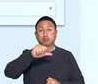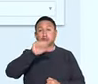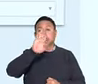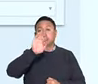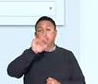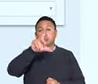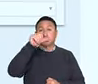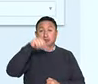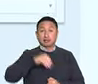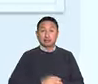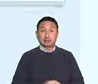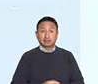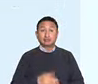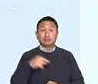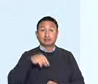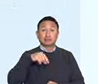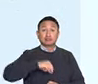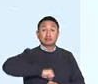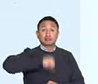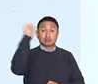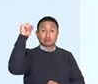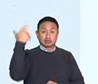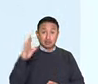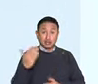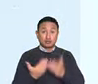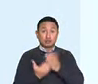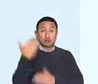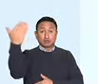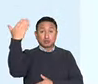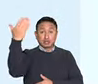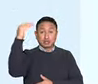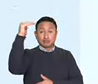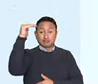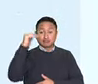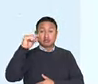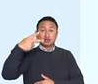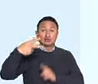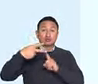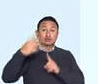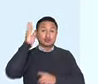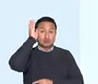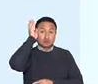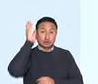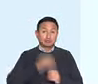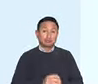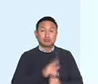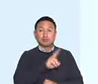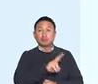25.20%. El virtual ganador de la alcaldía de Quito le sigue Jorge Yunda con el